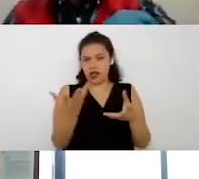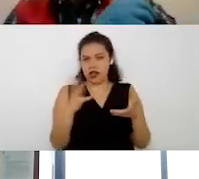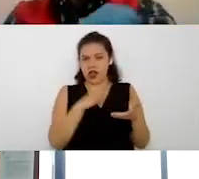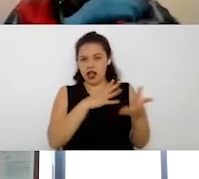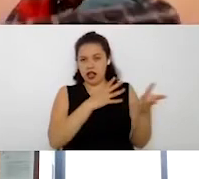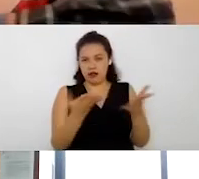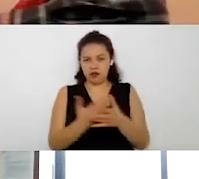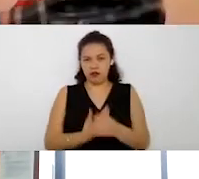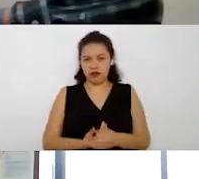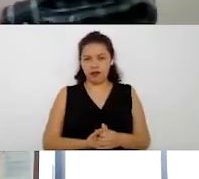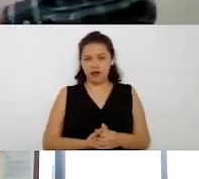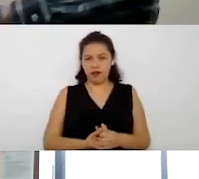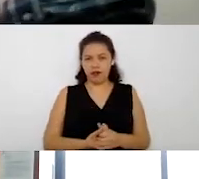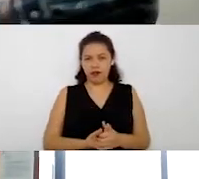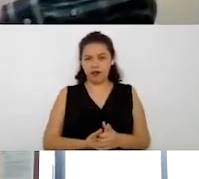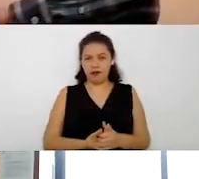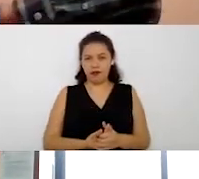ir, simplemente vamos